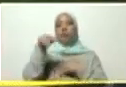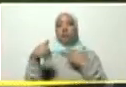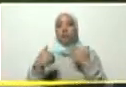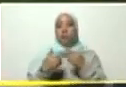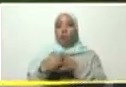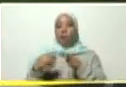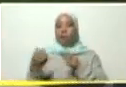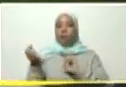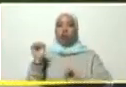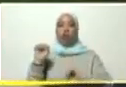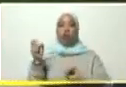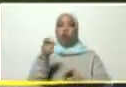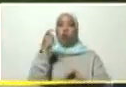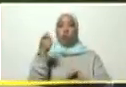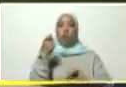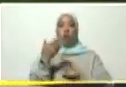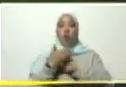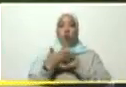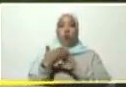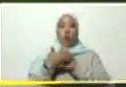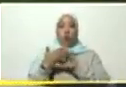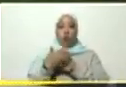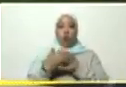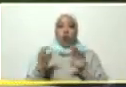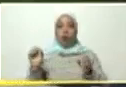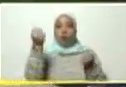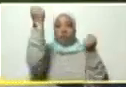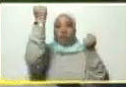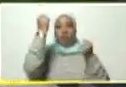los frentes de batalla diosdado cabello rondón